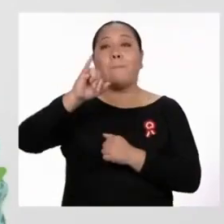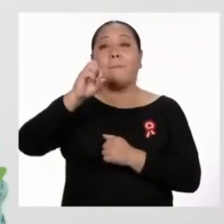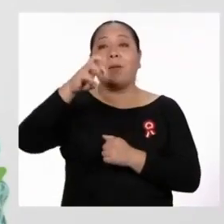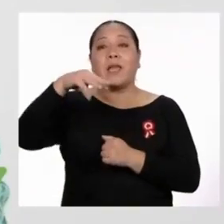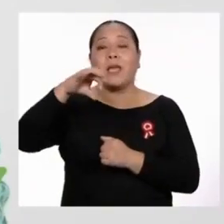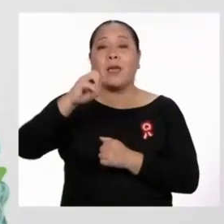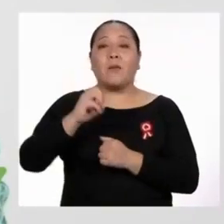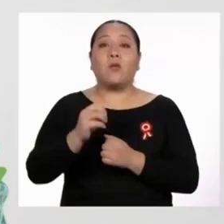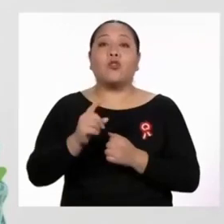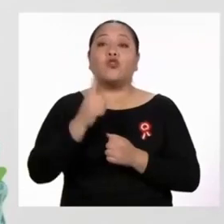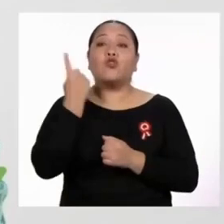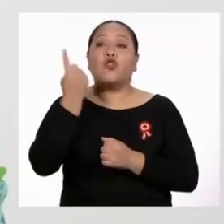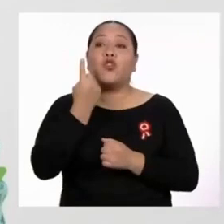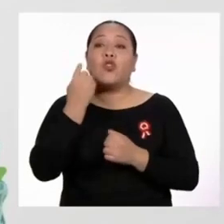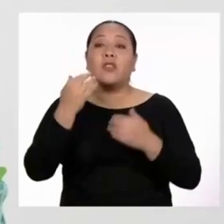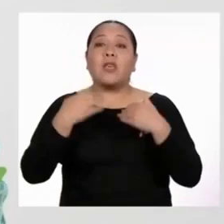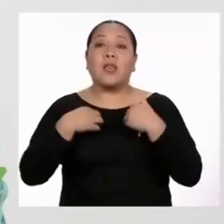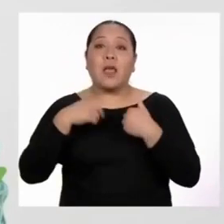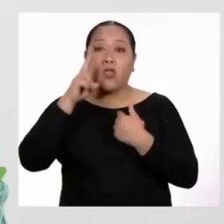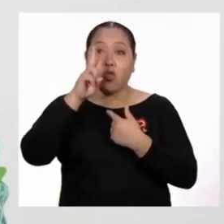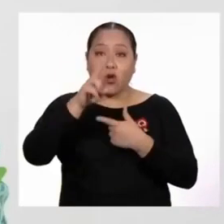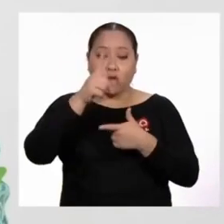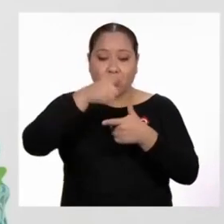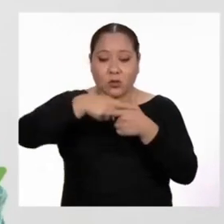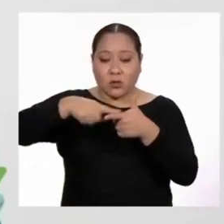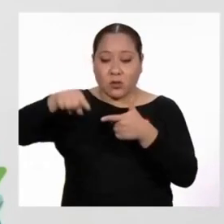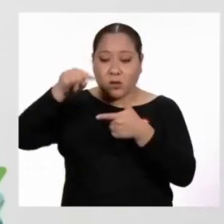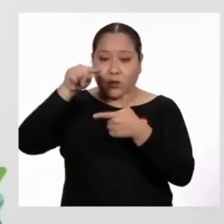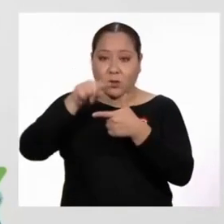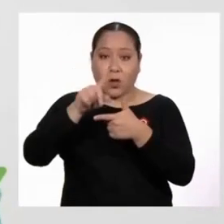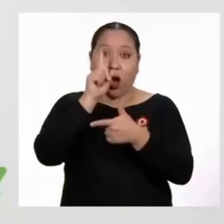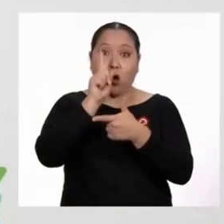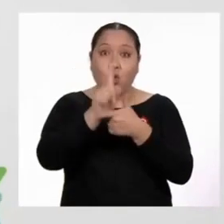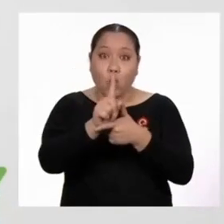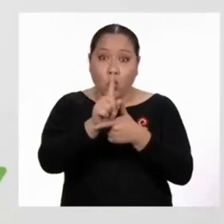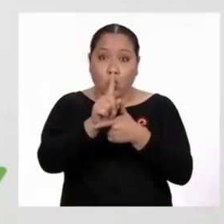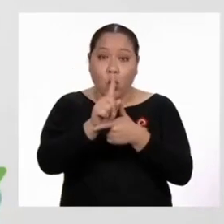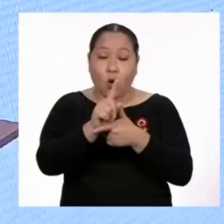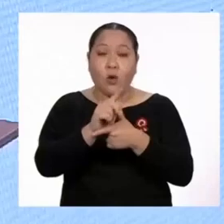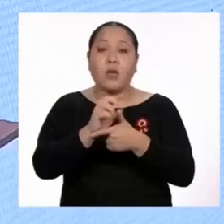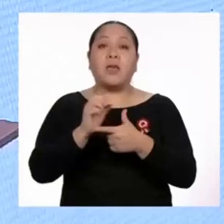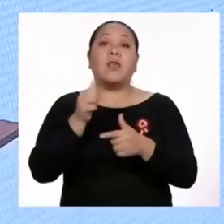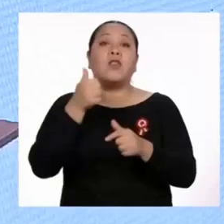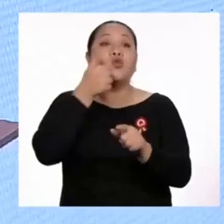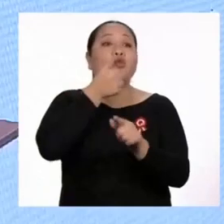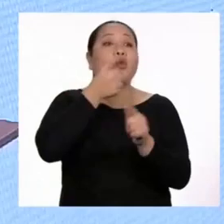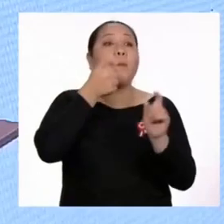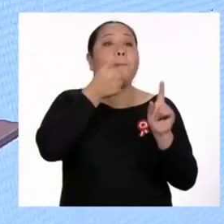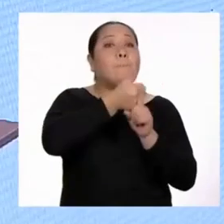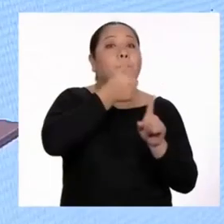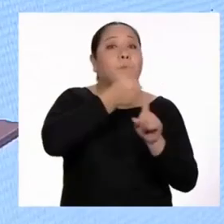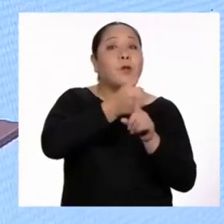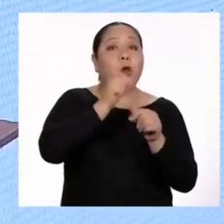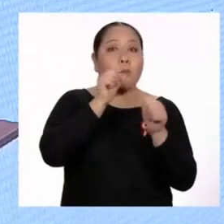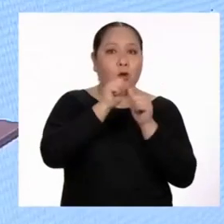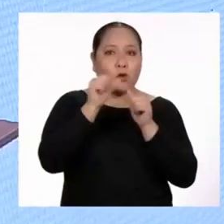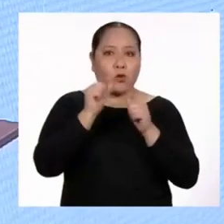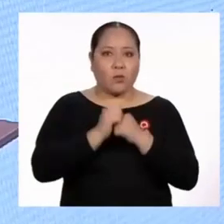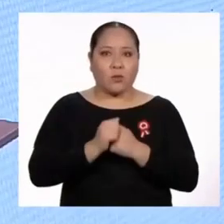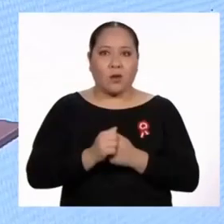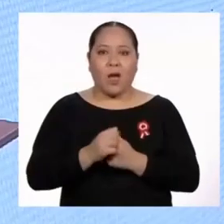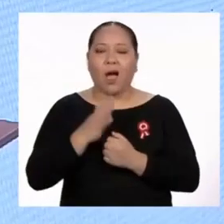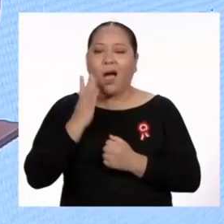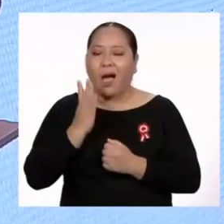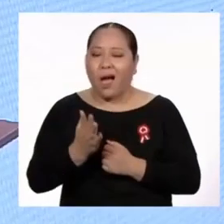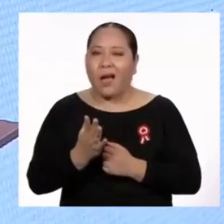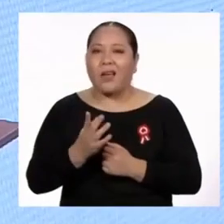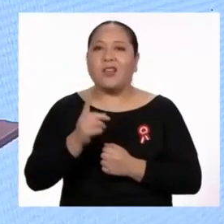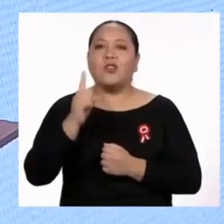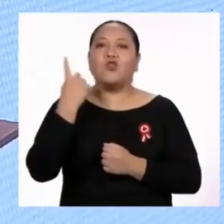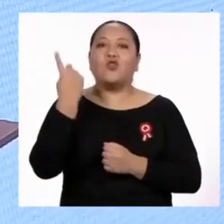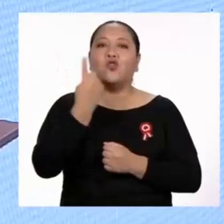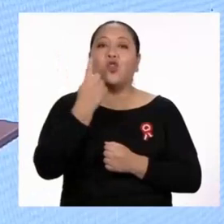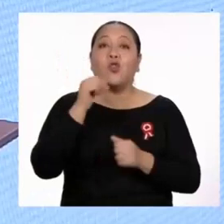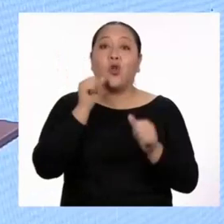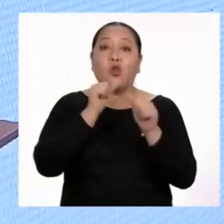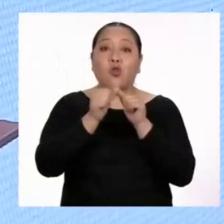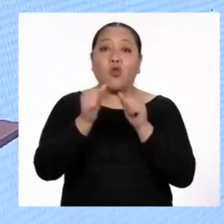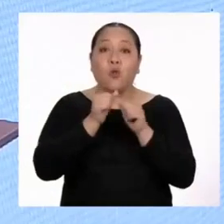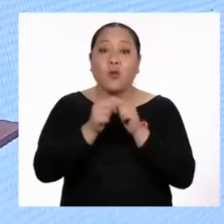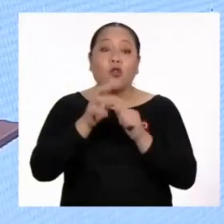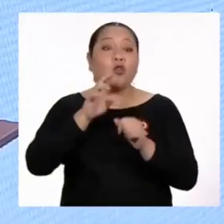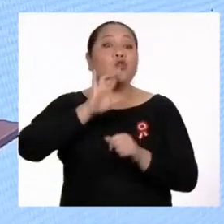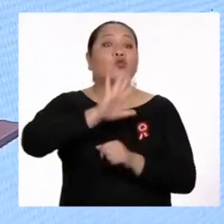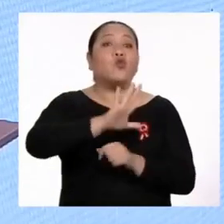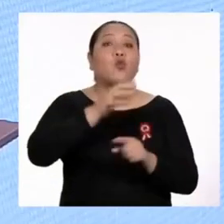tiene dos divisores, el 1 y el mismo número. ¡Ajá! Solo el 1 y el